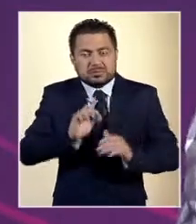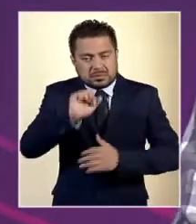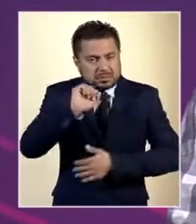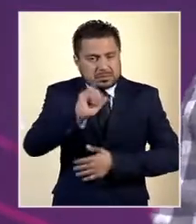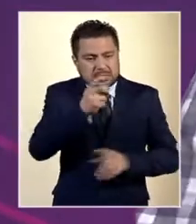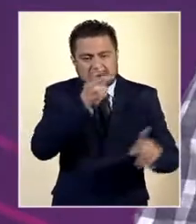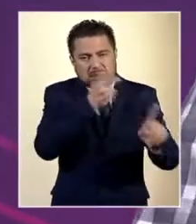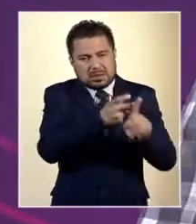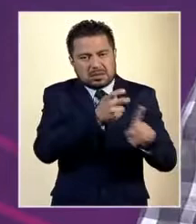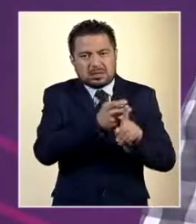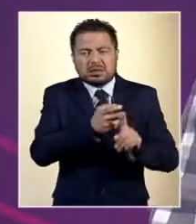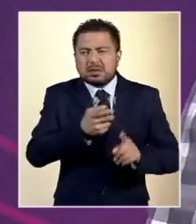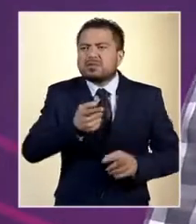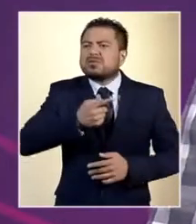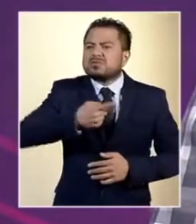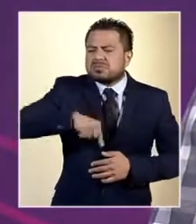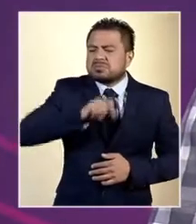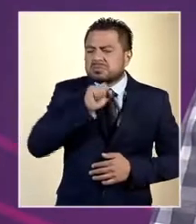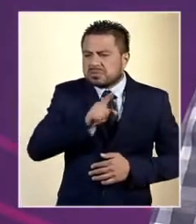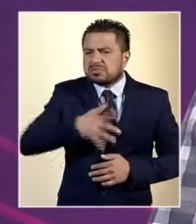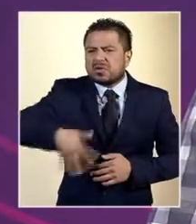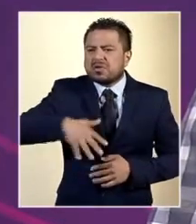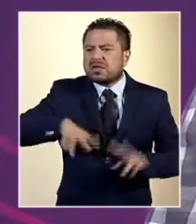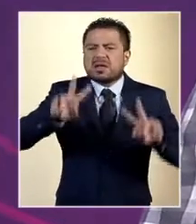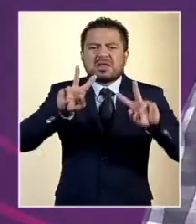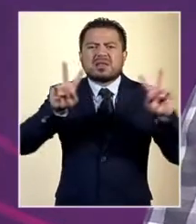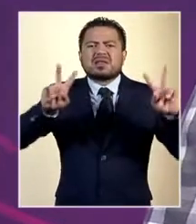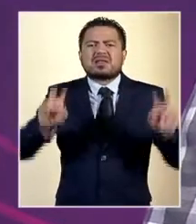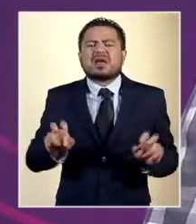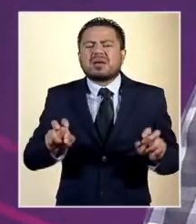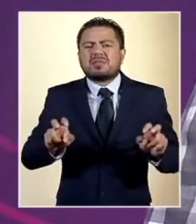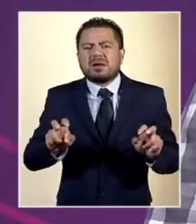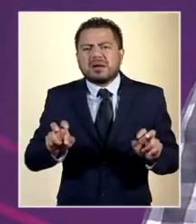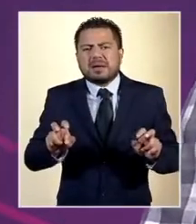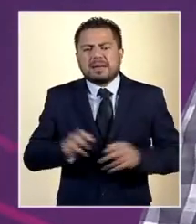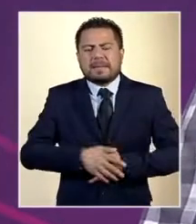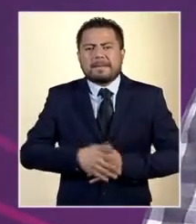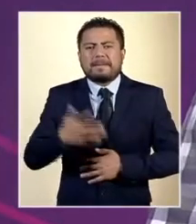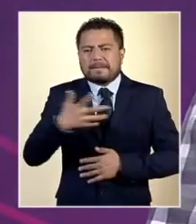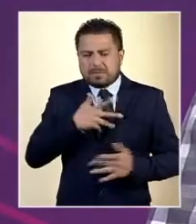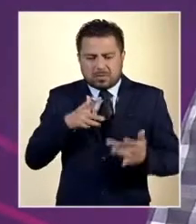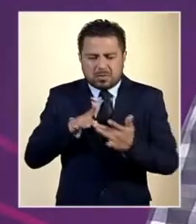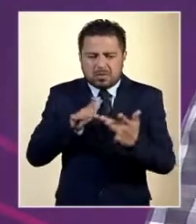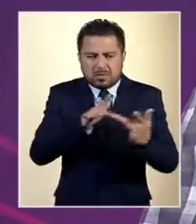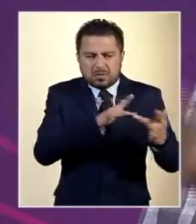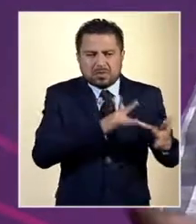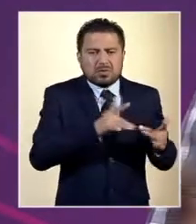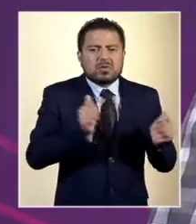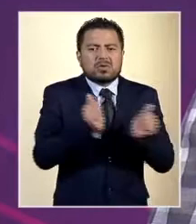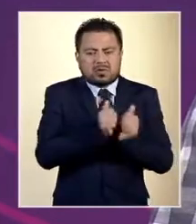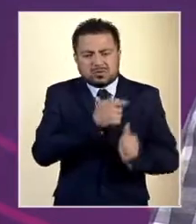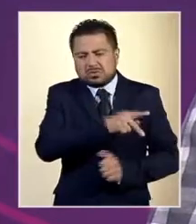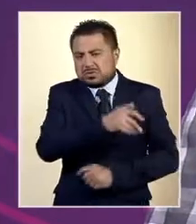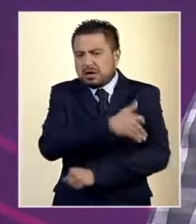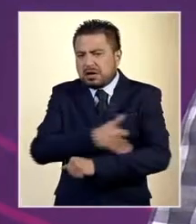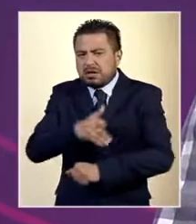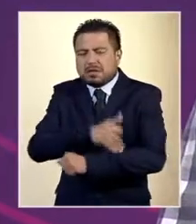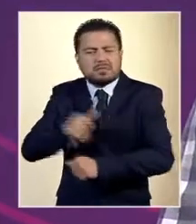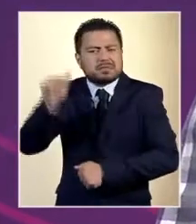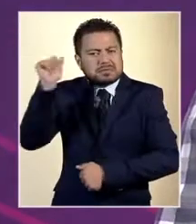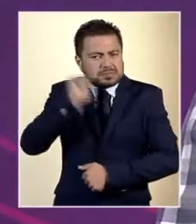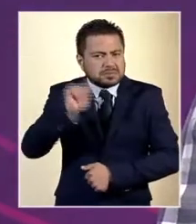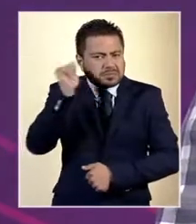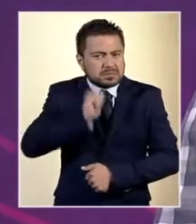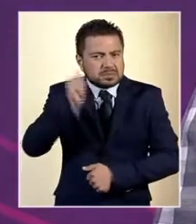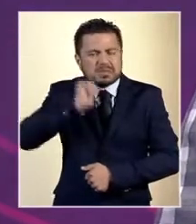cuide eso. Buscamos acá también el tema de tener contactos con su familia, siempre,